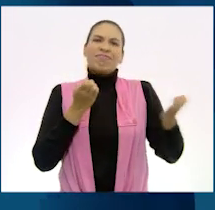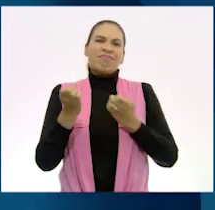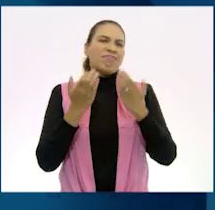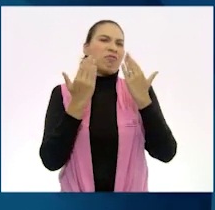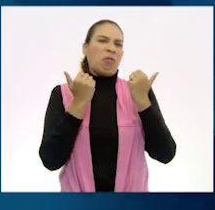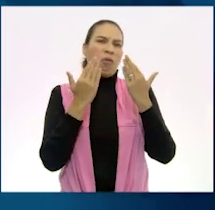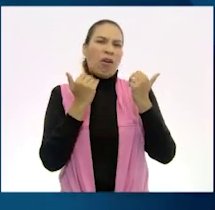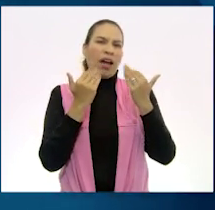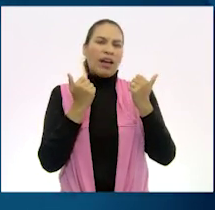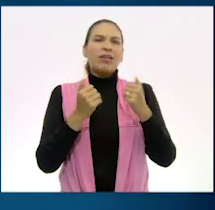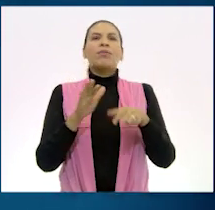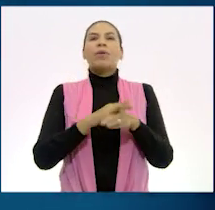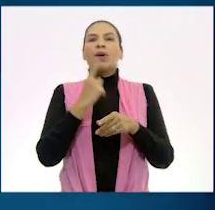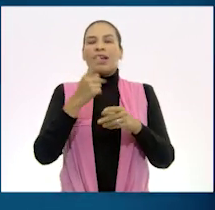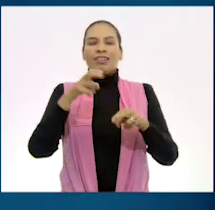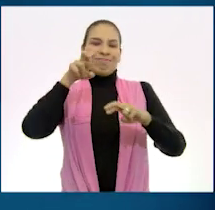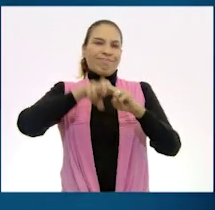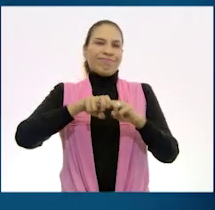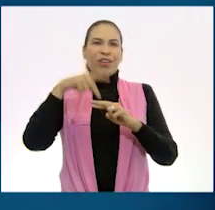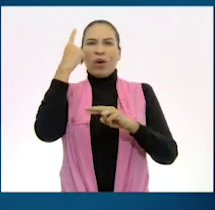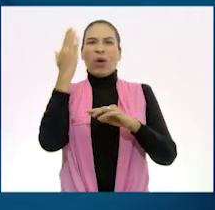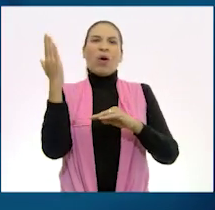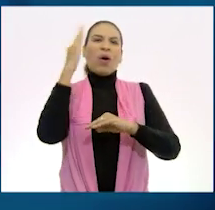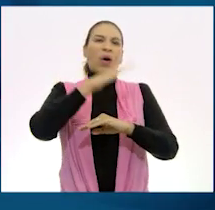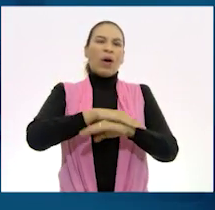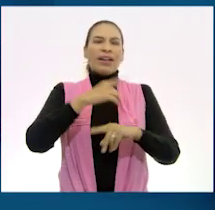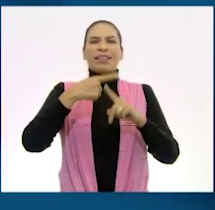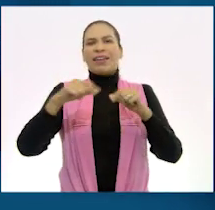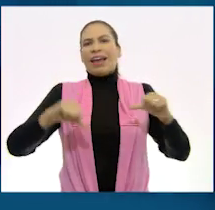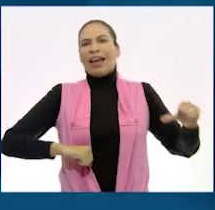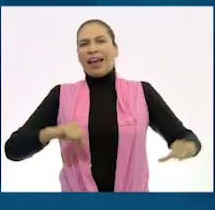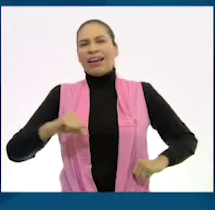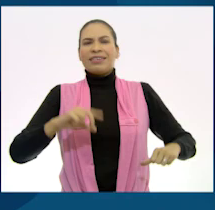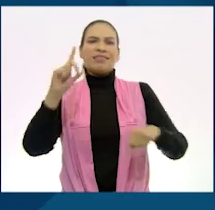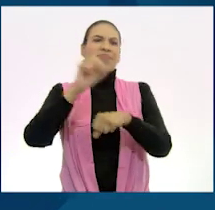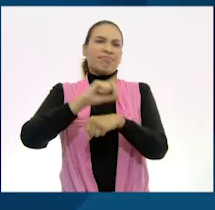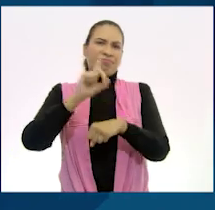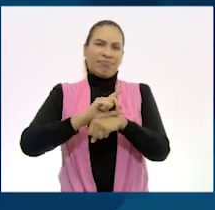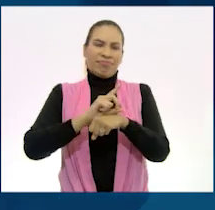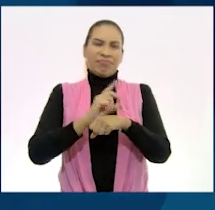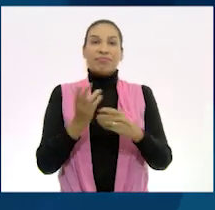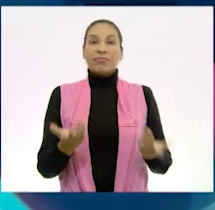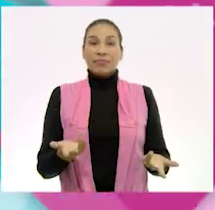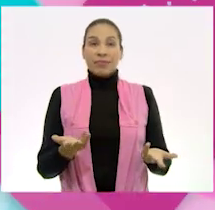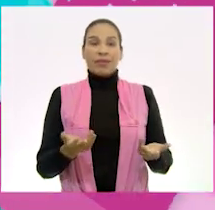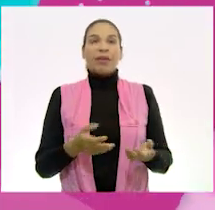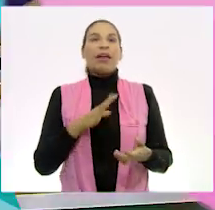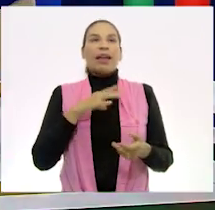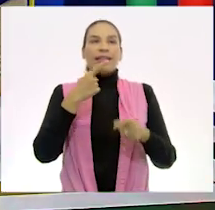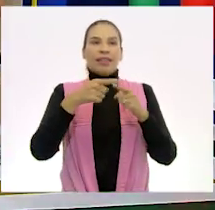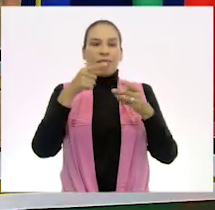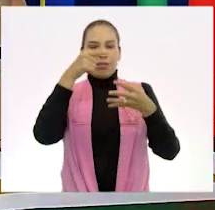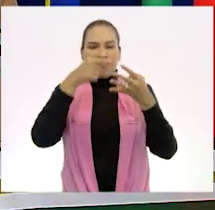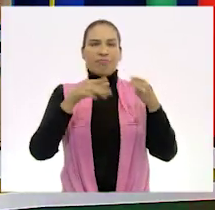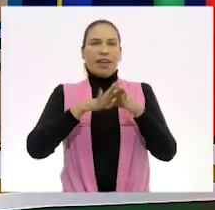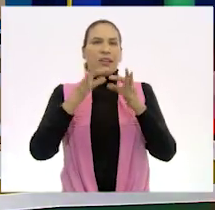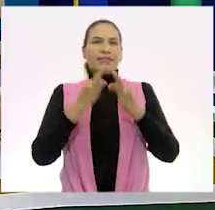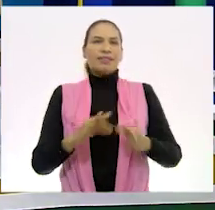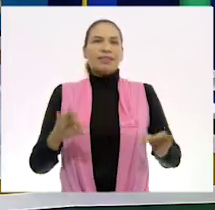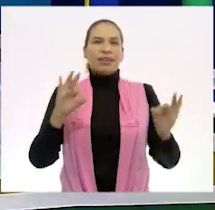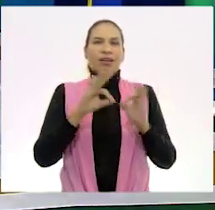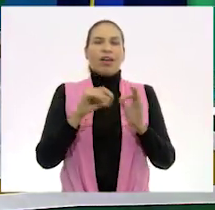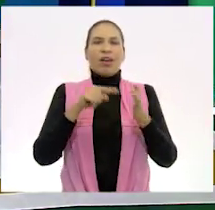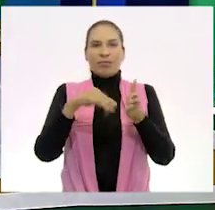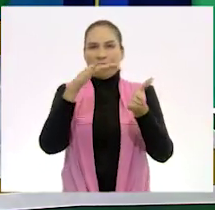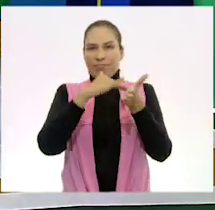física debido al sedentarismo de muchas actividades cotidianas. Estas son las ideas más importantes del